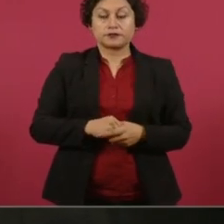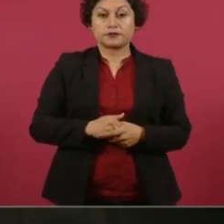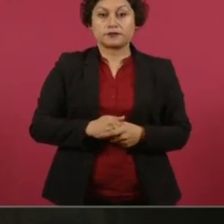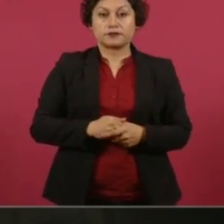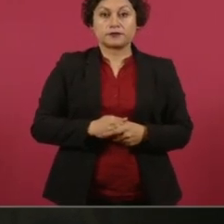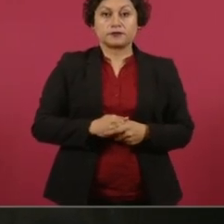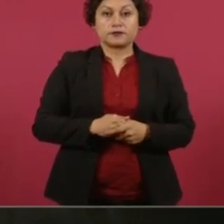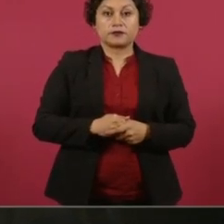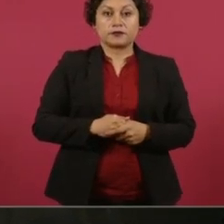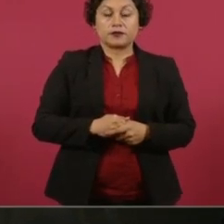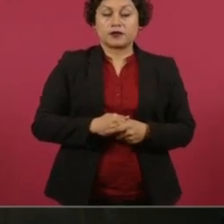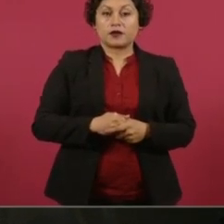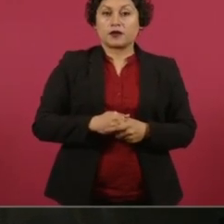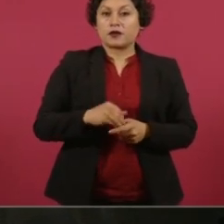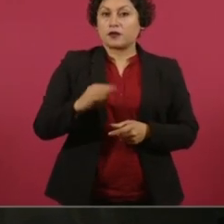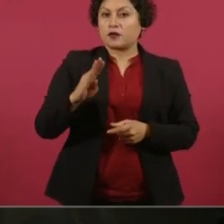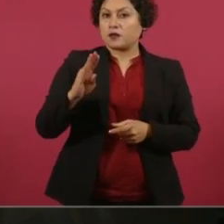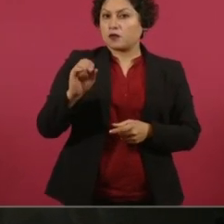Volpi,